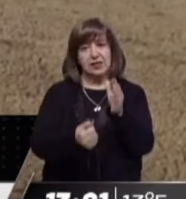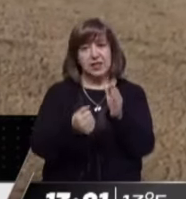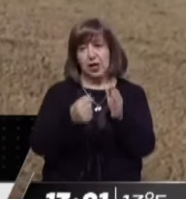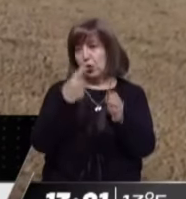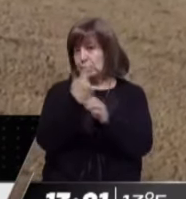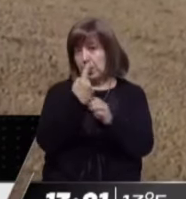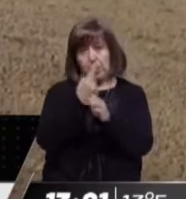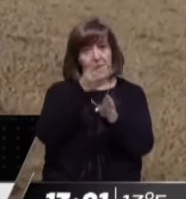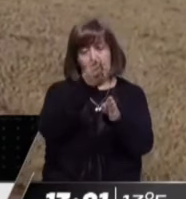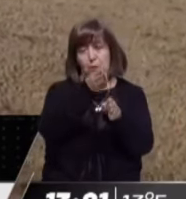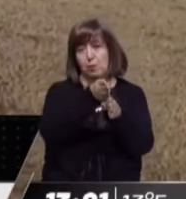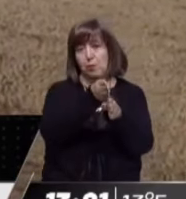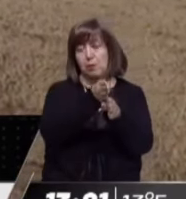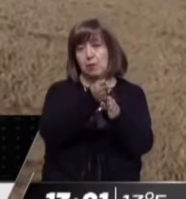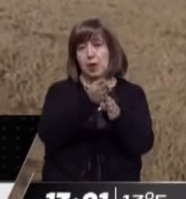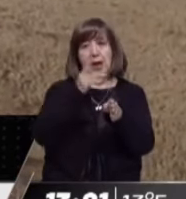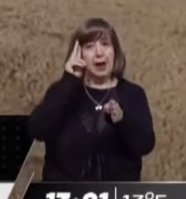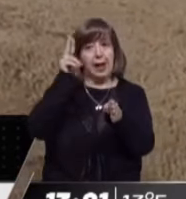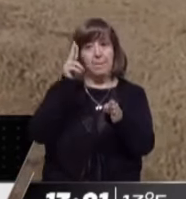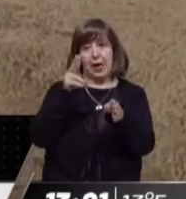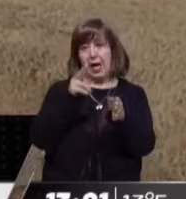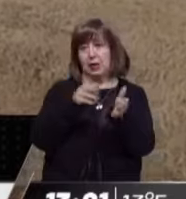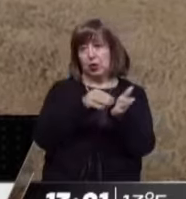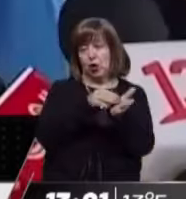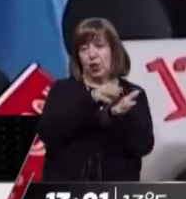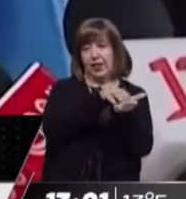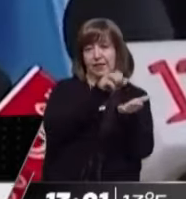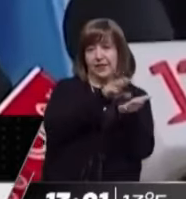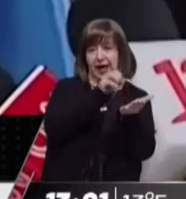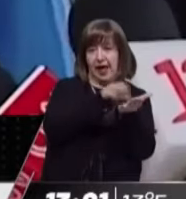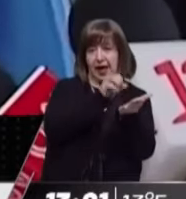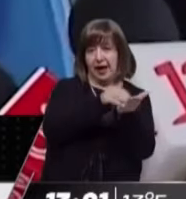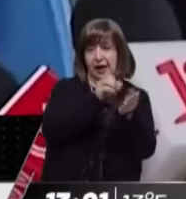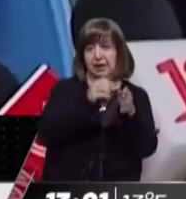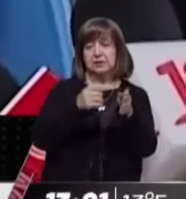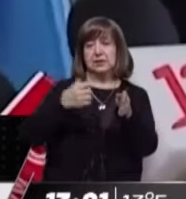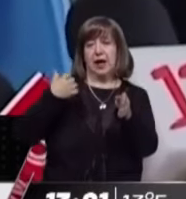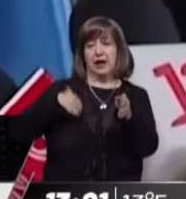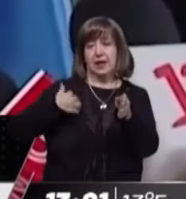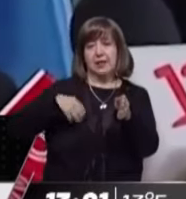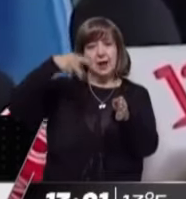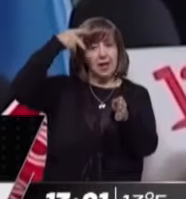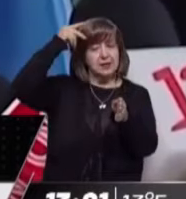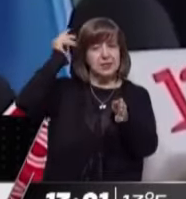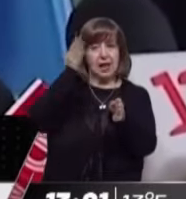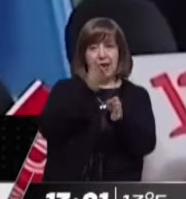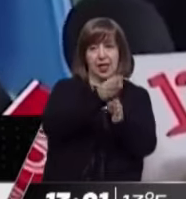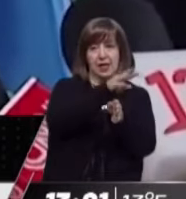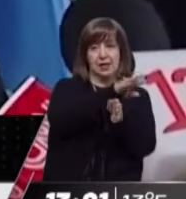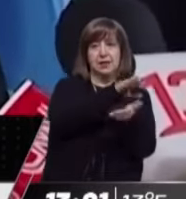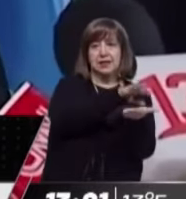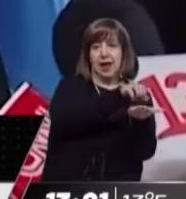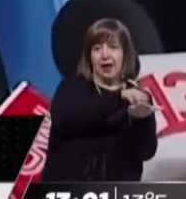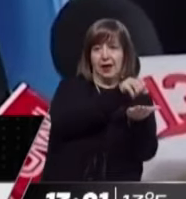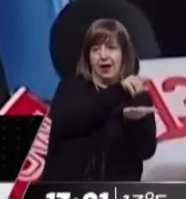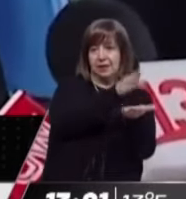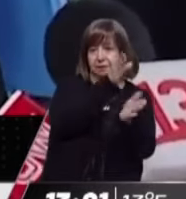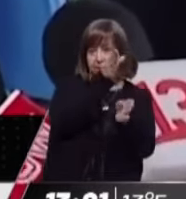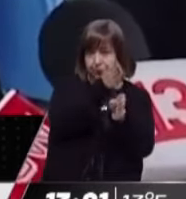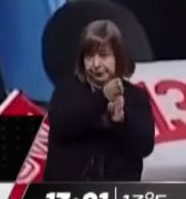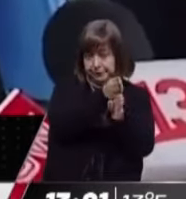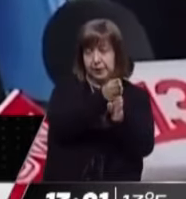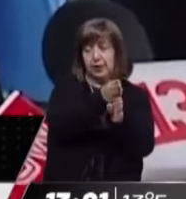ambigüedades y que es un principio básico del respeto entre países y que por lo tanto